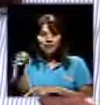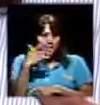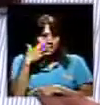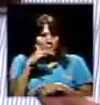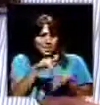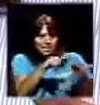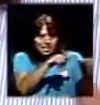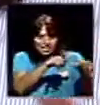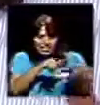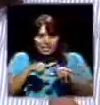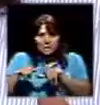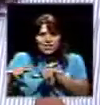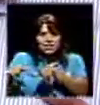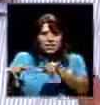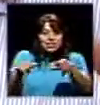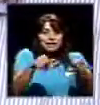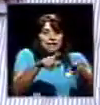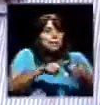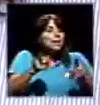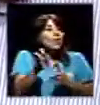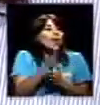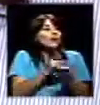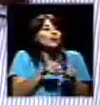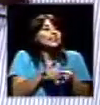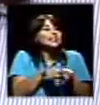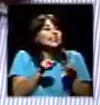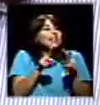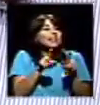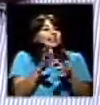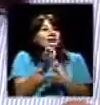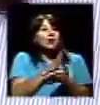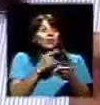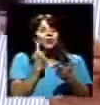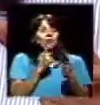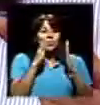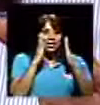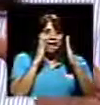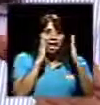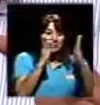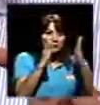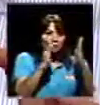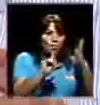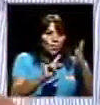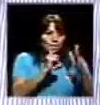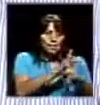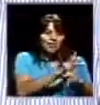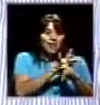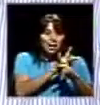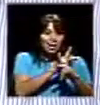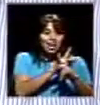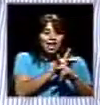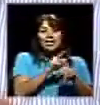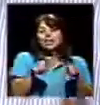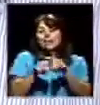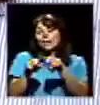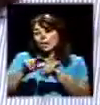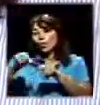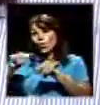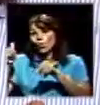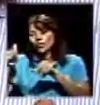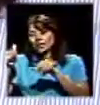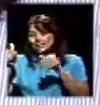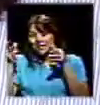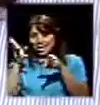otras. Tenemos unas que solo dan atención primaria y otras que además incluyen algunas especialidades,